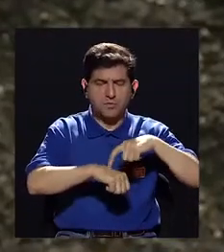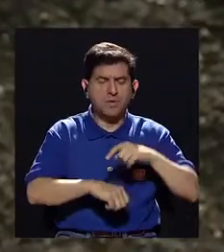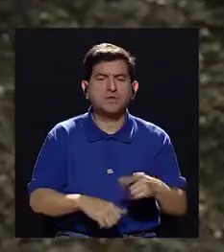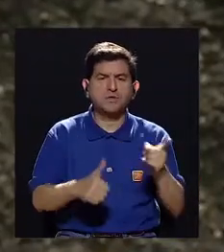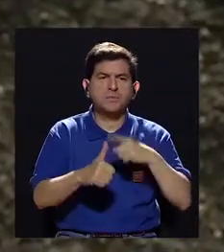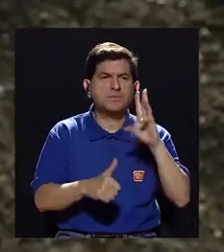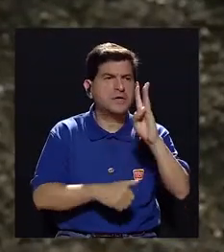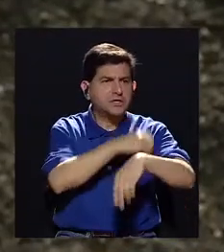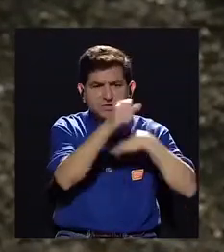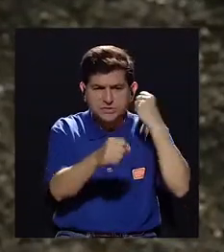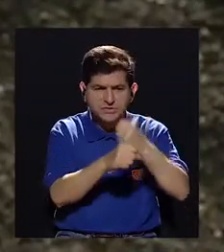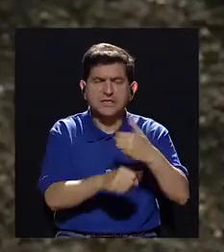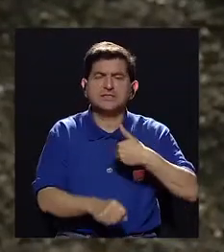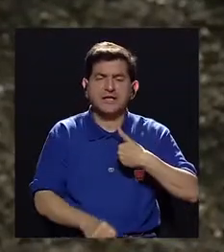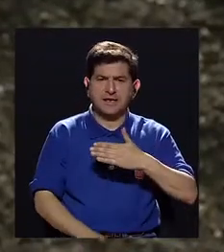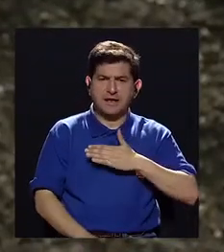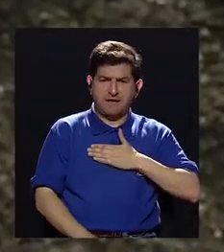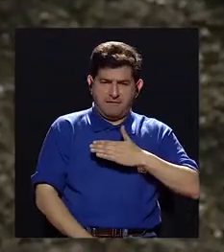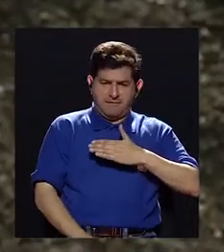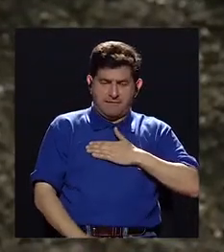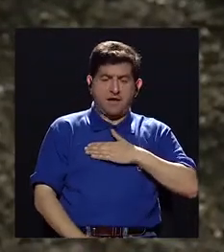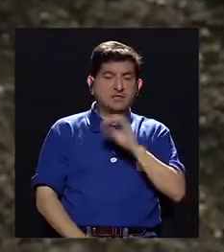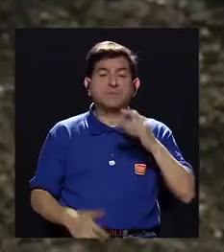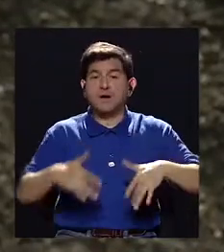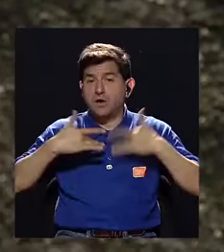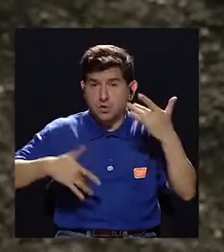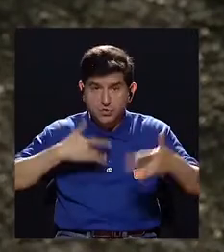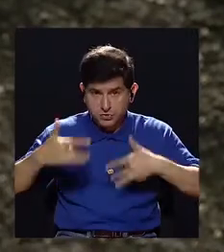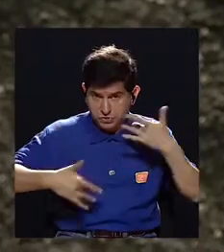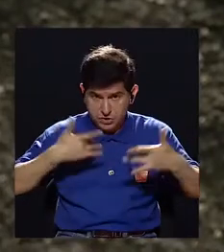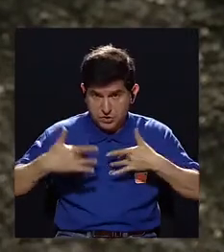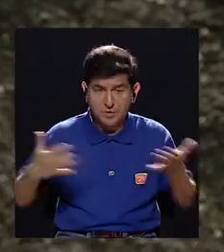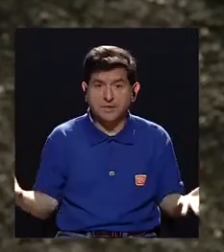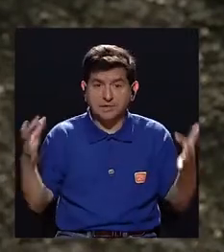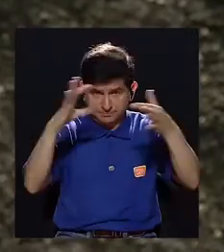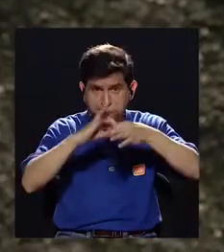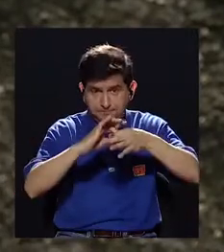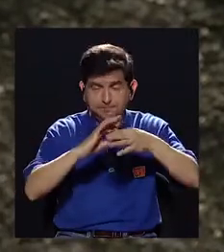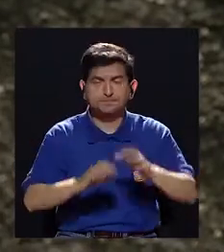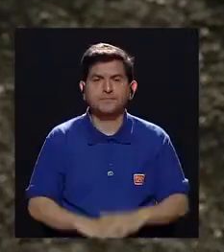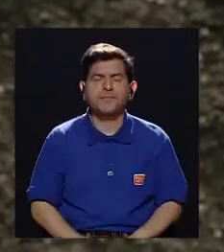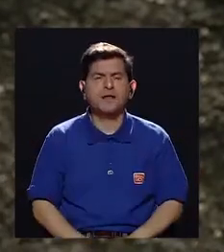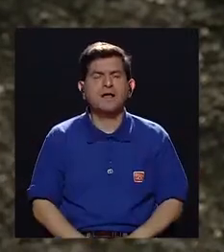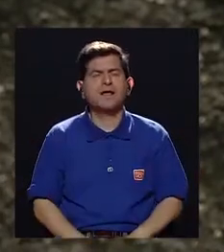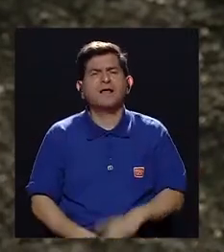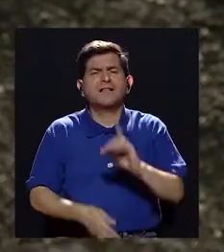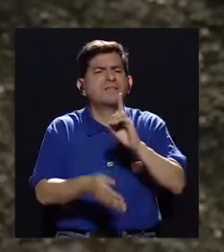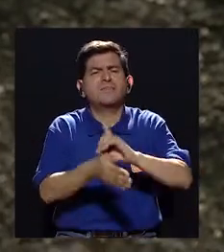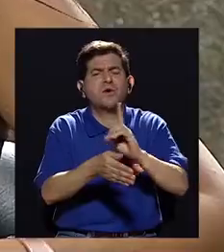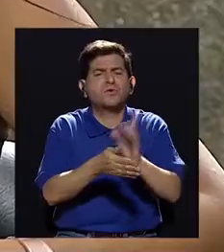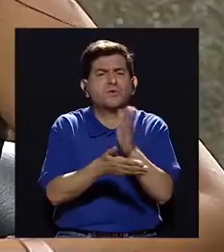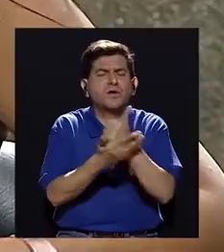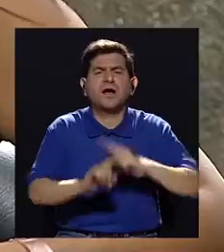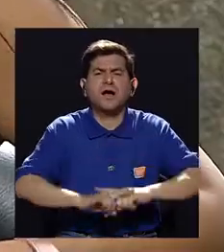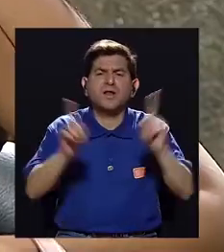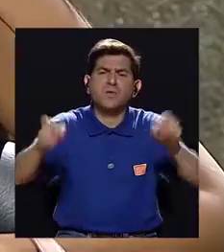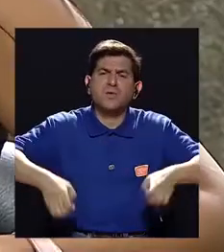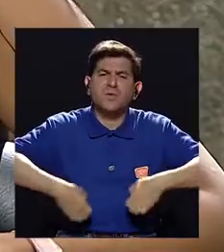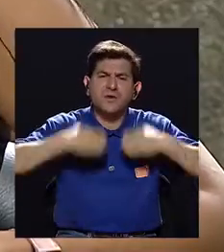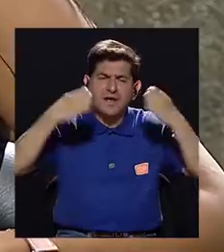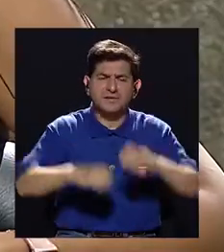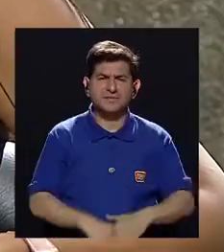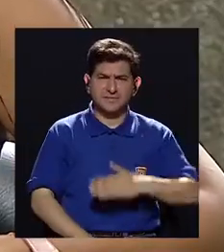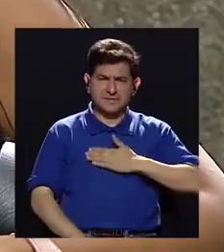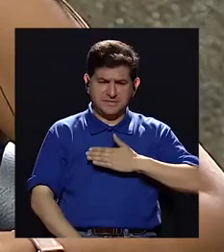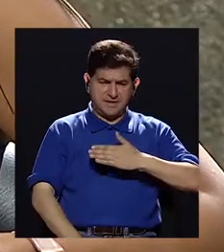momento de sus primeros 6 años con asma o síntomas de asma, referidos a asma. Doctor, ¿y hay alguna diferencia